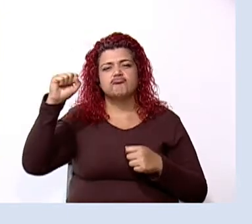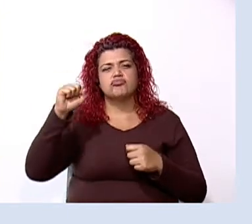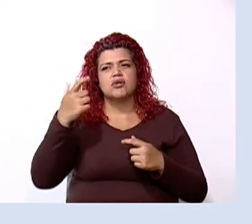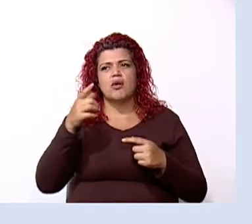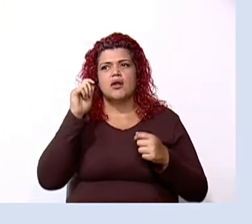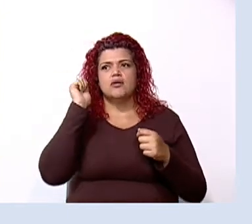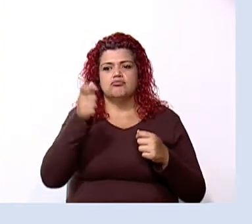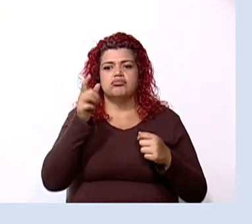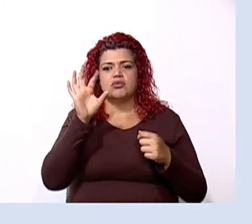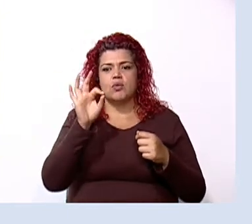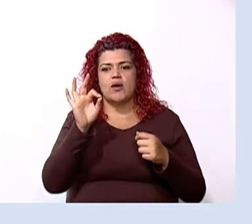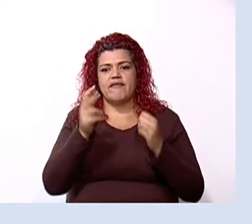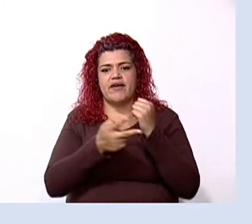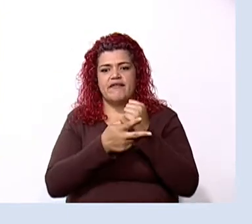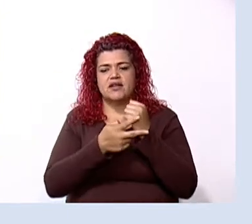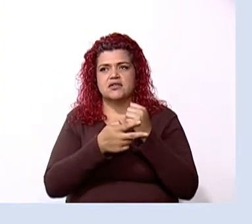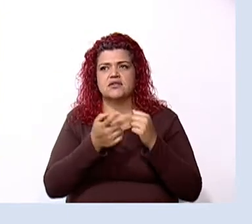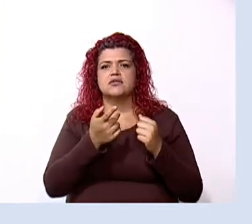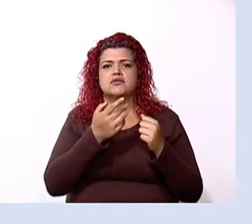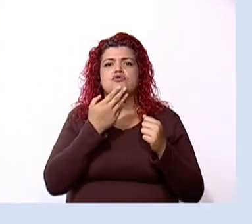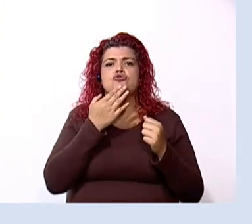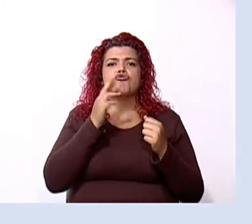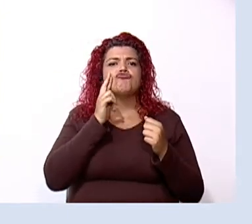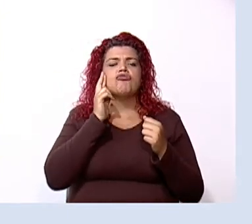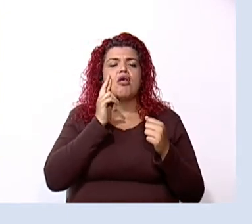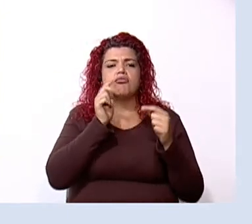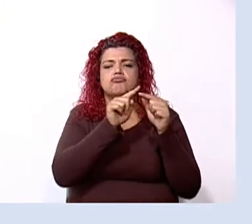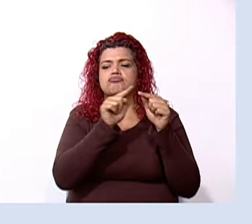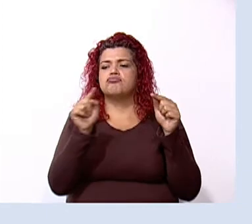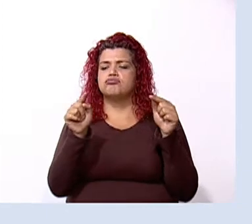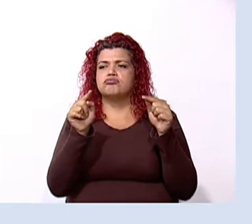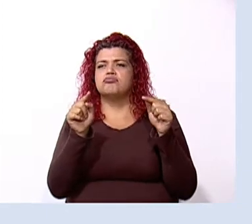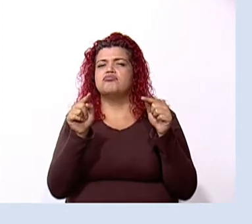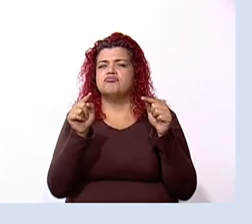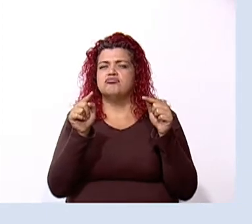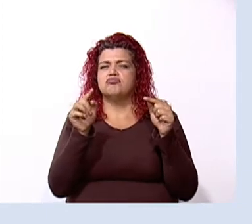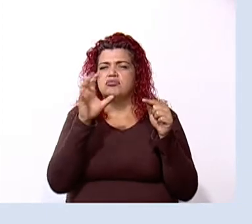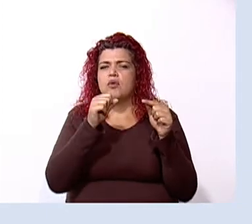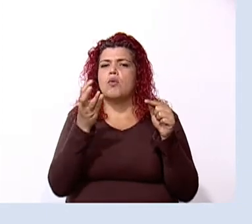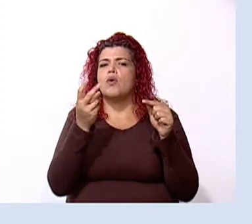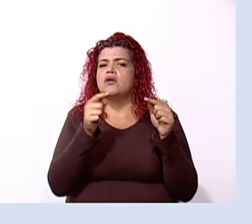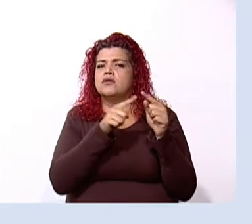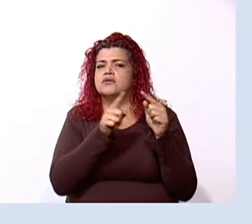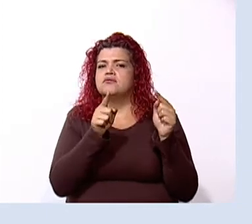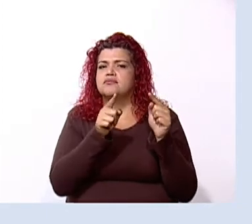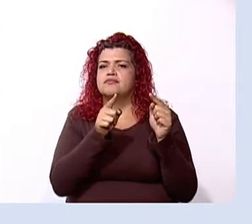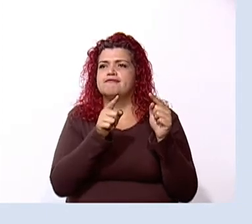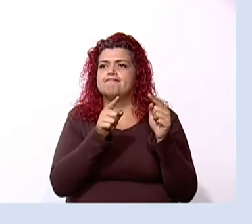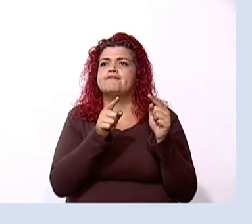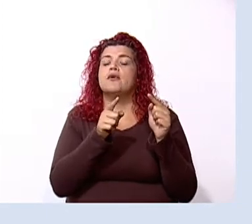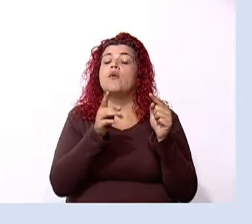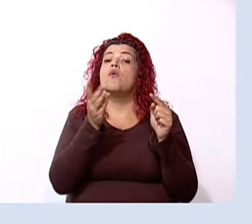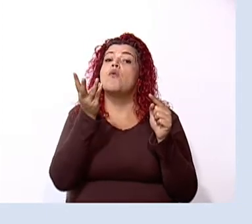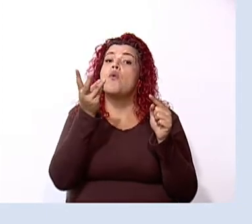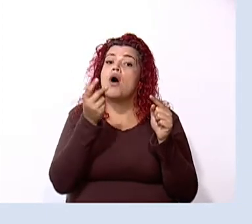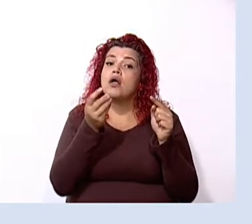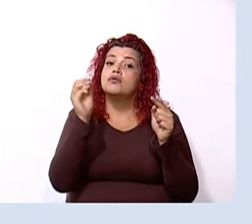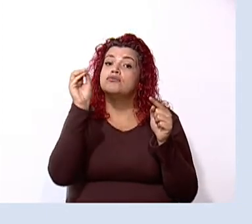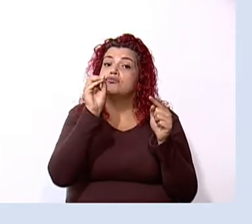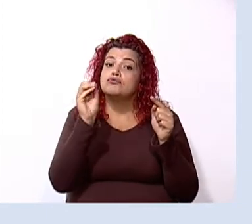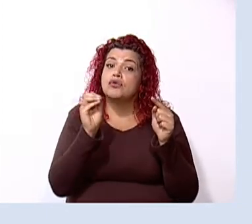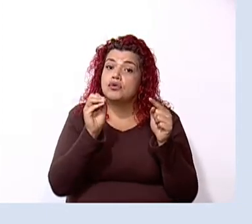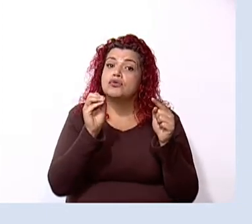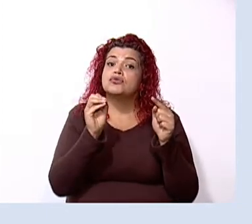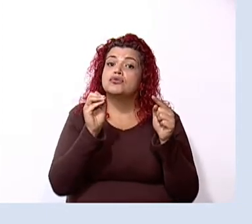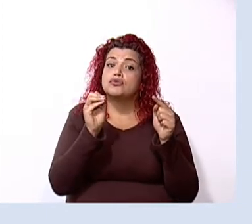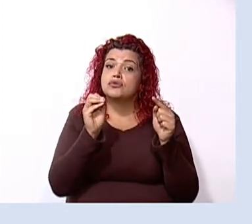cayó 9 veces en el color rosado? ¿Lo tienen? Veamos a ver, ¿cuántos puntos